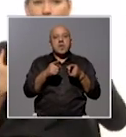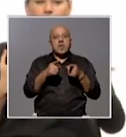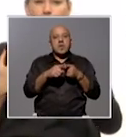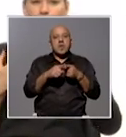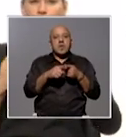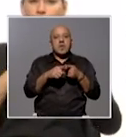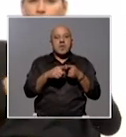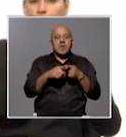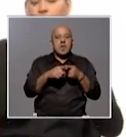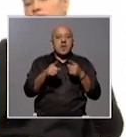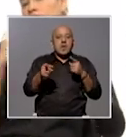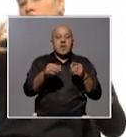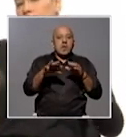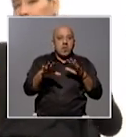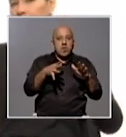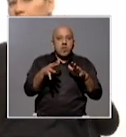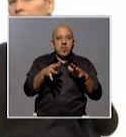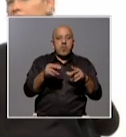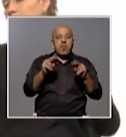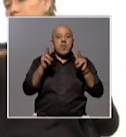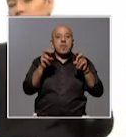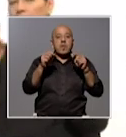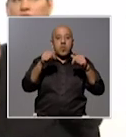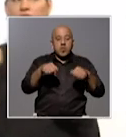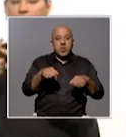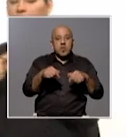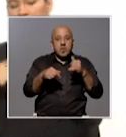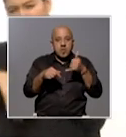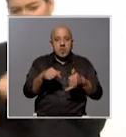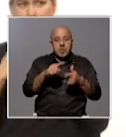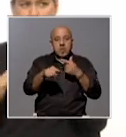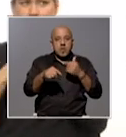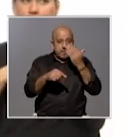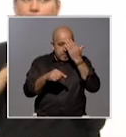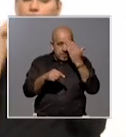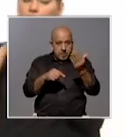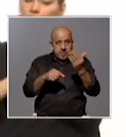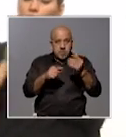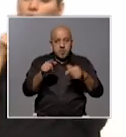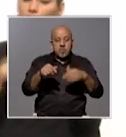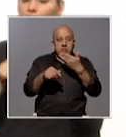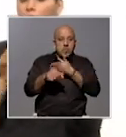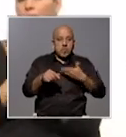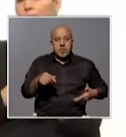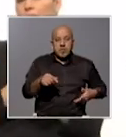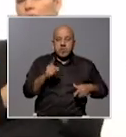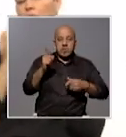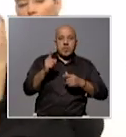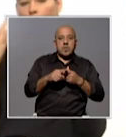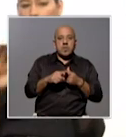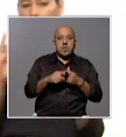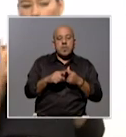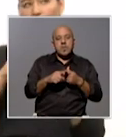en el seto el arco de discrepancias que hoy tiene el frente amplio con el gobierno y el gobierno con el frente